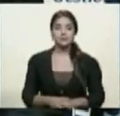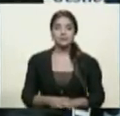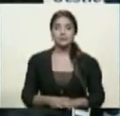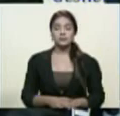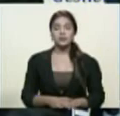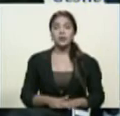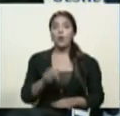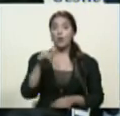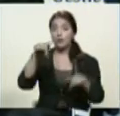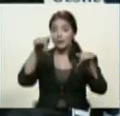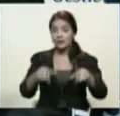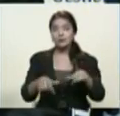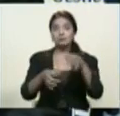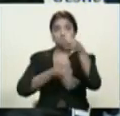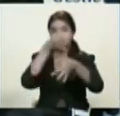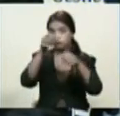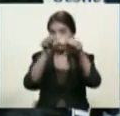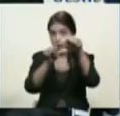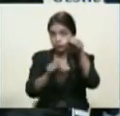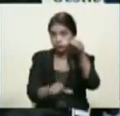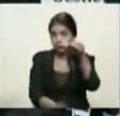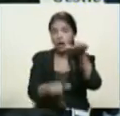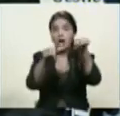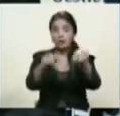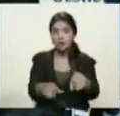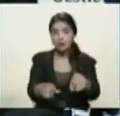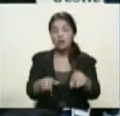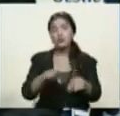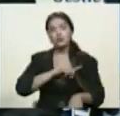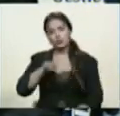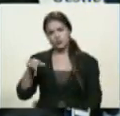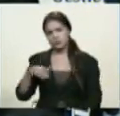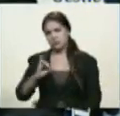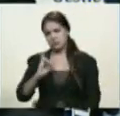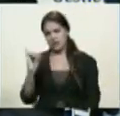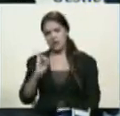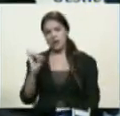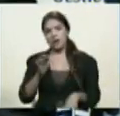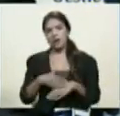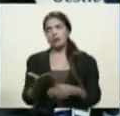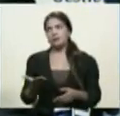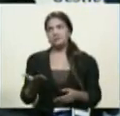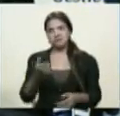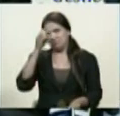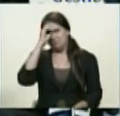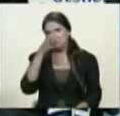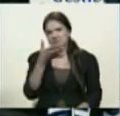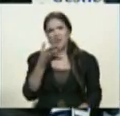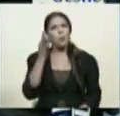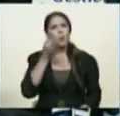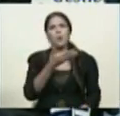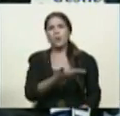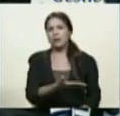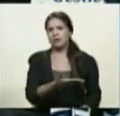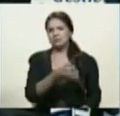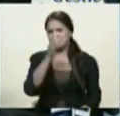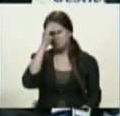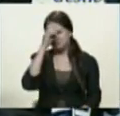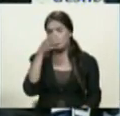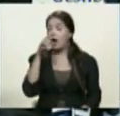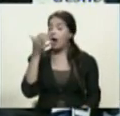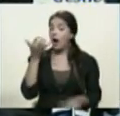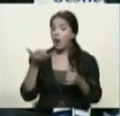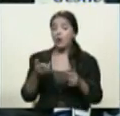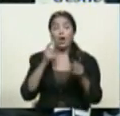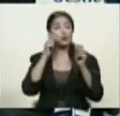descrito y nosotros no teníamos por qué ni tener el conocimiento que esta señora que ahora es una